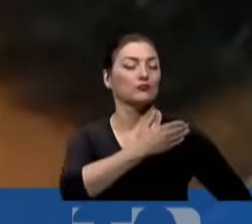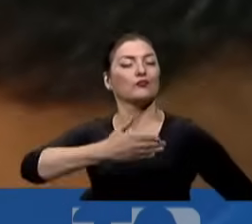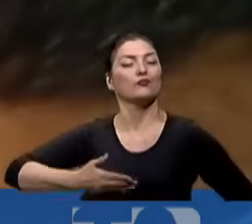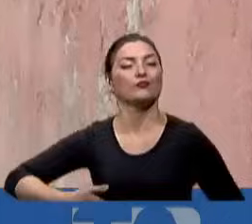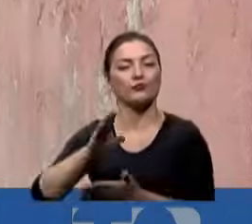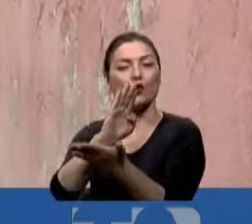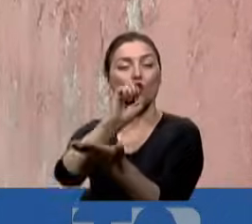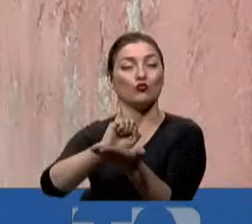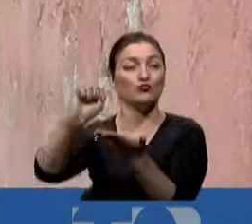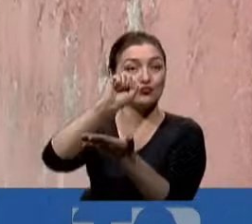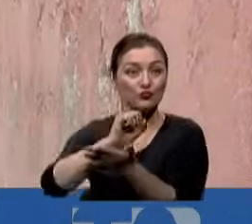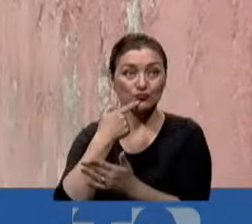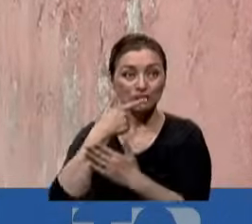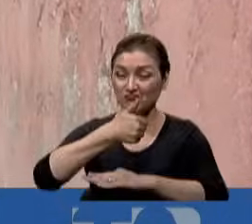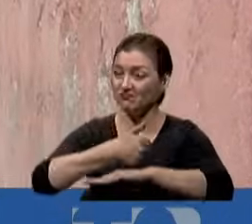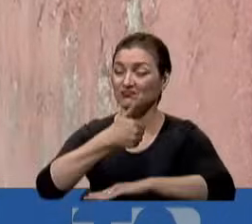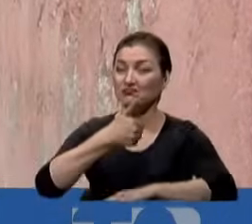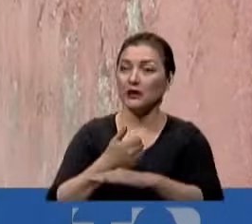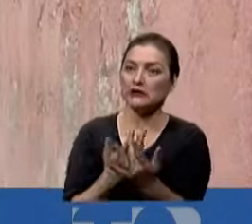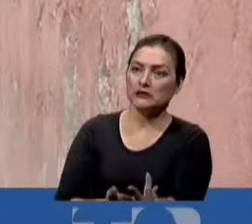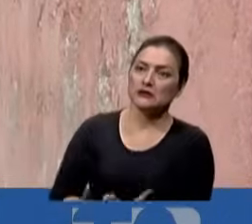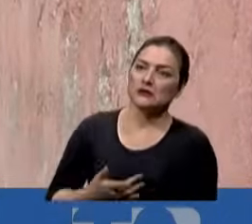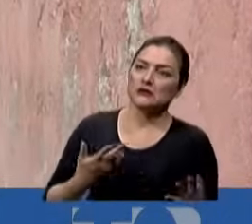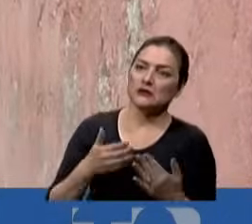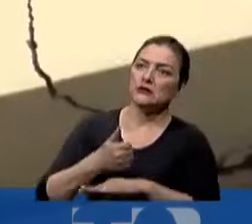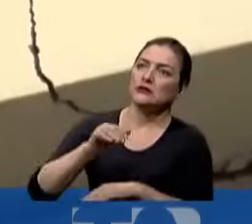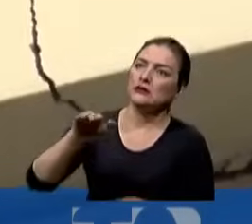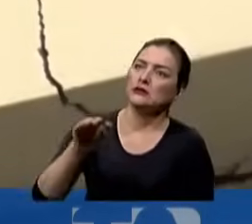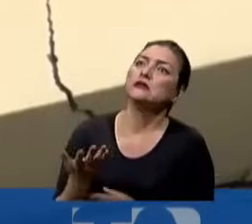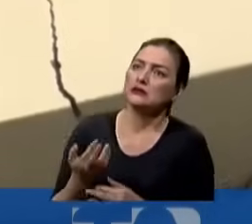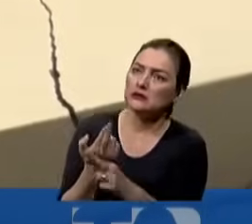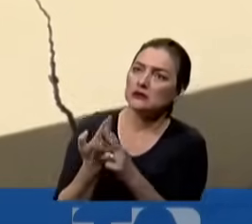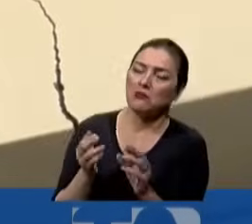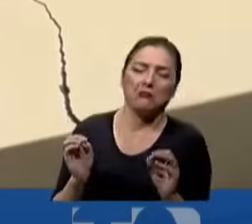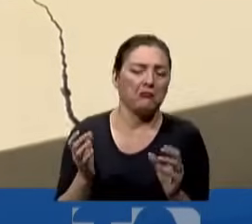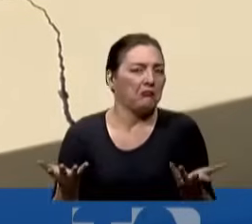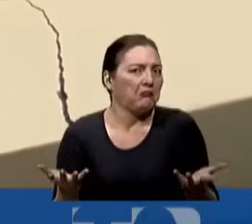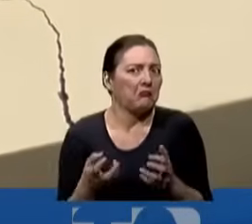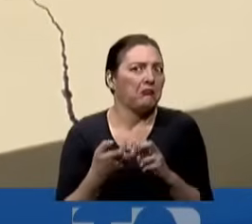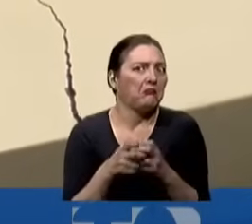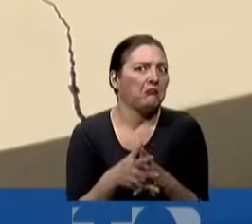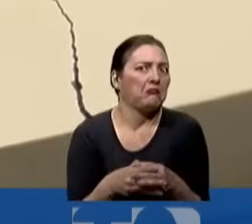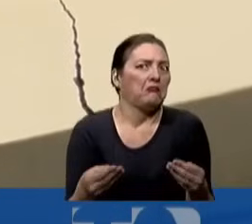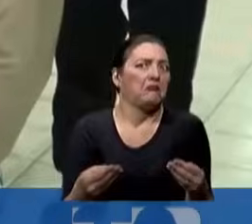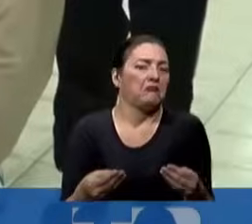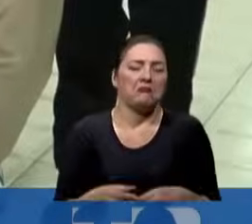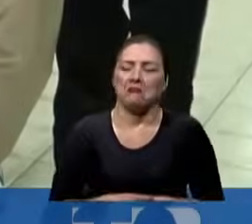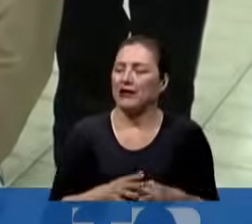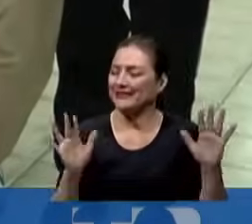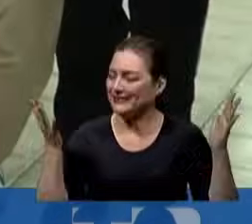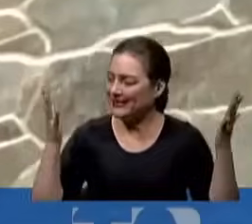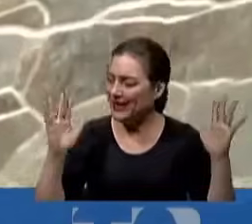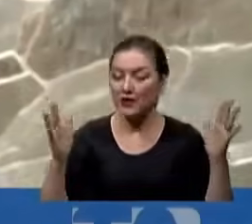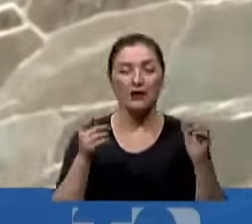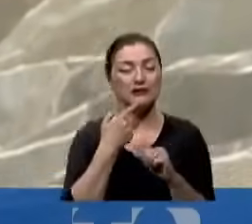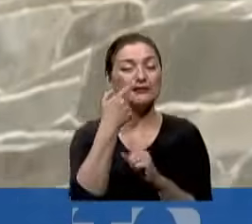Fernando Chamba, las autoridades aún no les dan una respuesta oportuna de cómo solucionarán este problema en el sector. Incluso